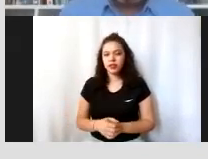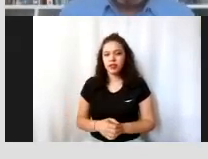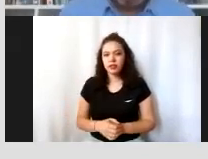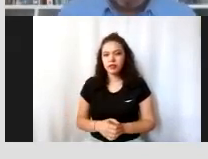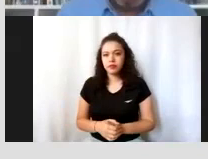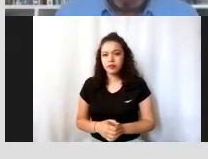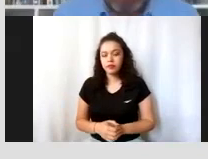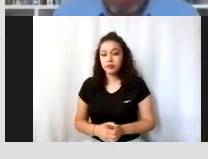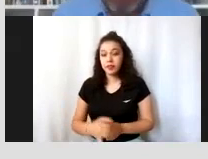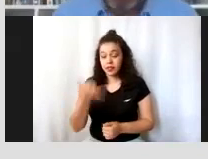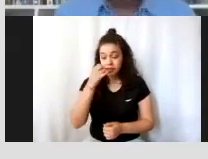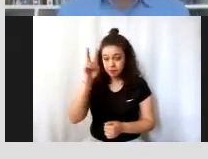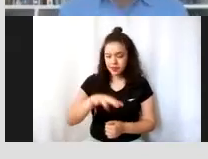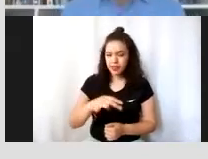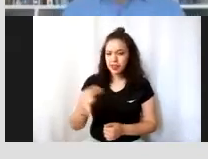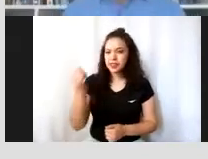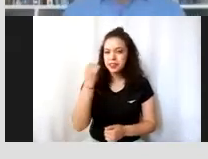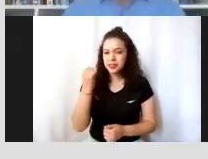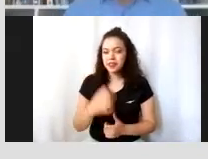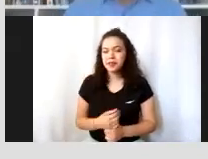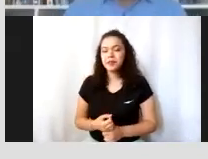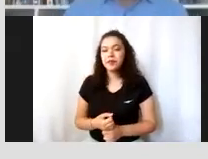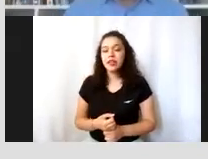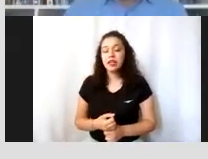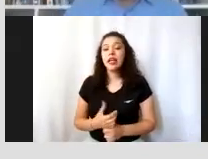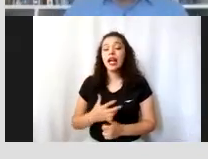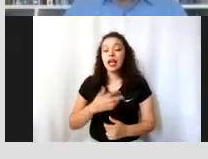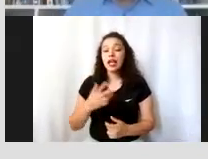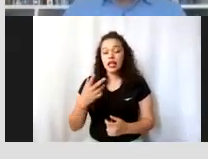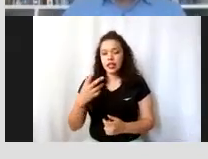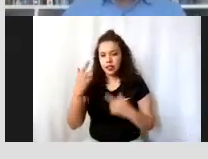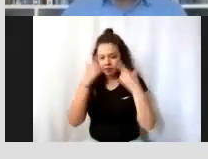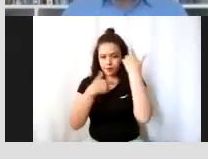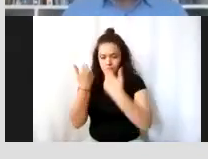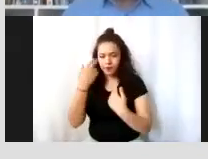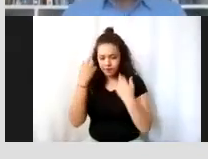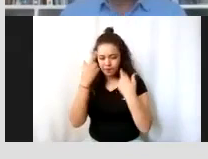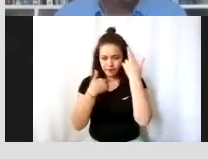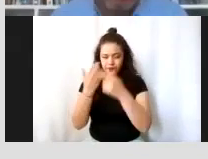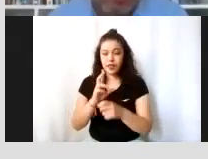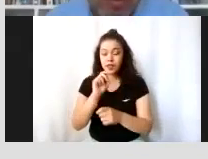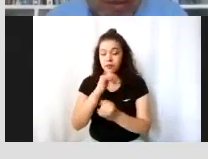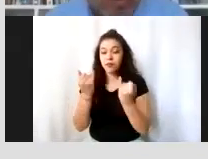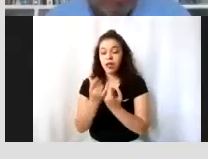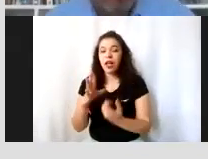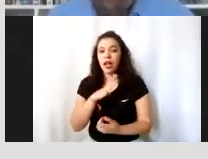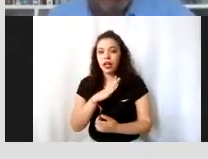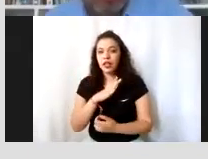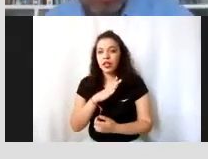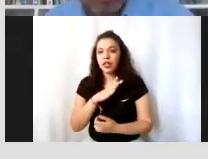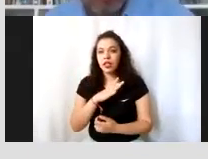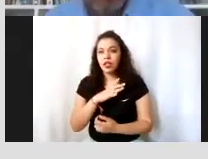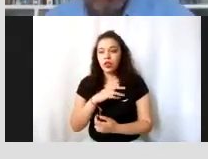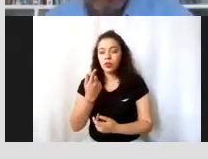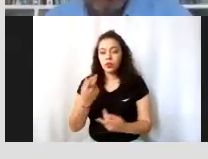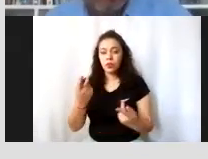Sí. ¿Sí, verdad? Sí, sí, es la Dirección de Análisis. También ya tuvimos el caso de una supervisión